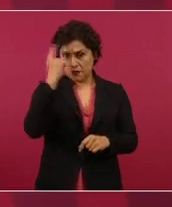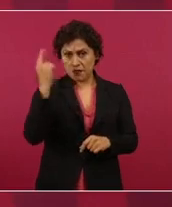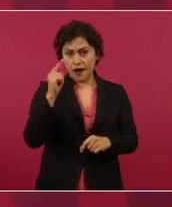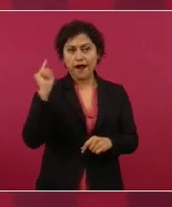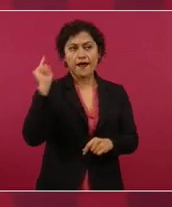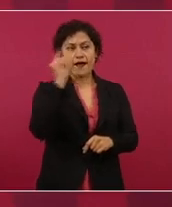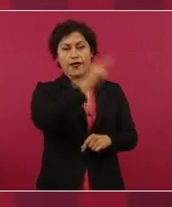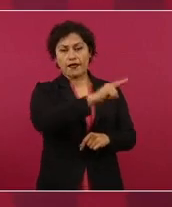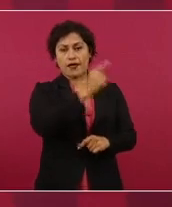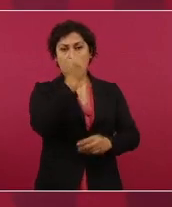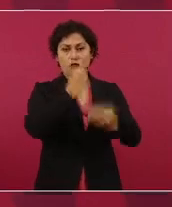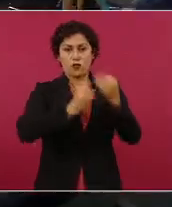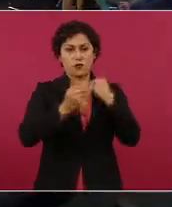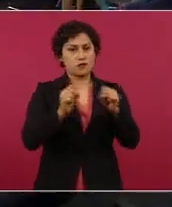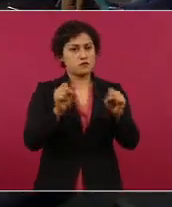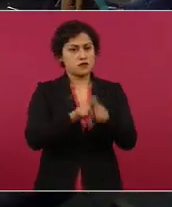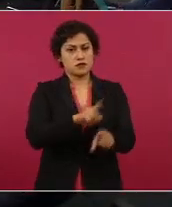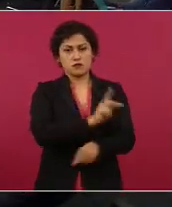población.